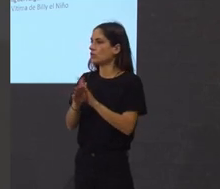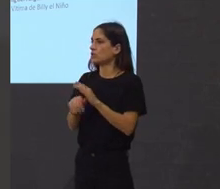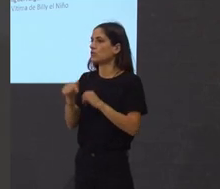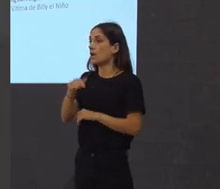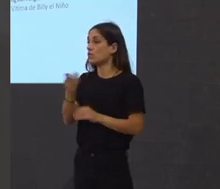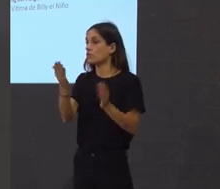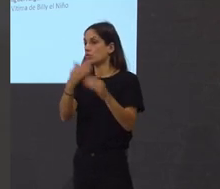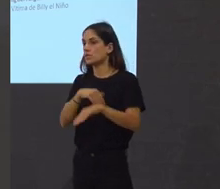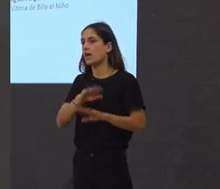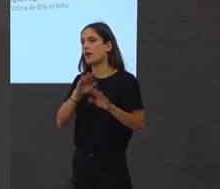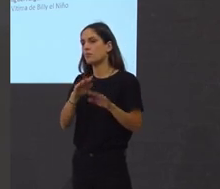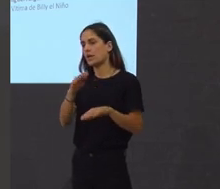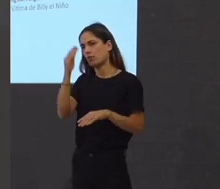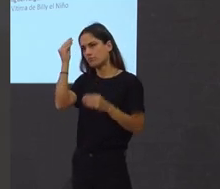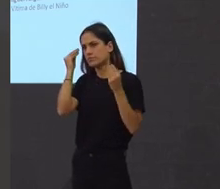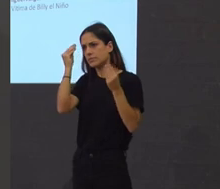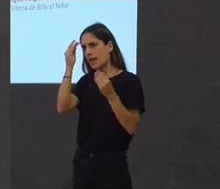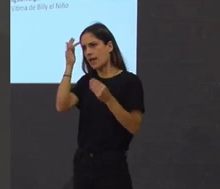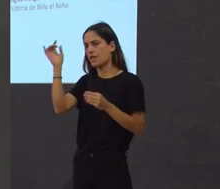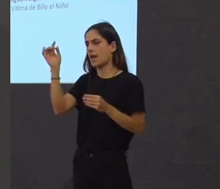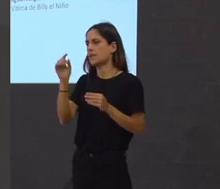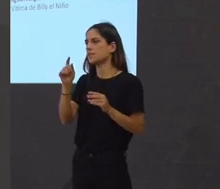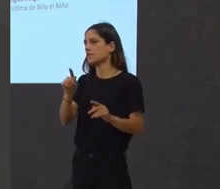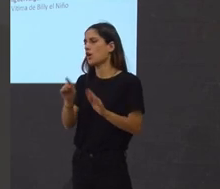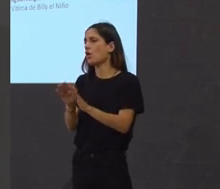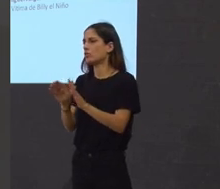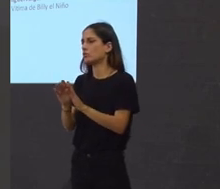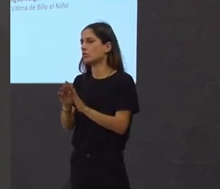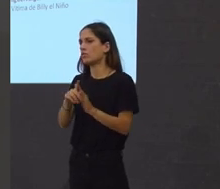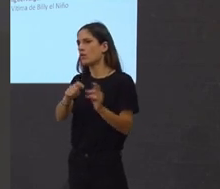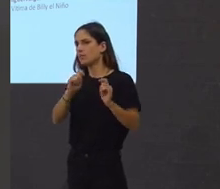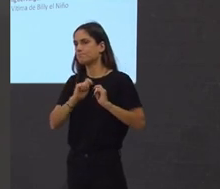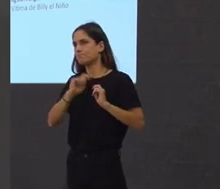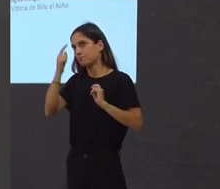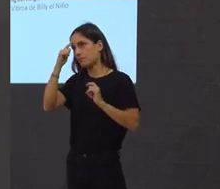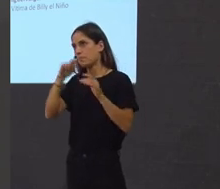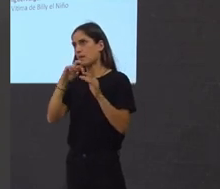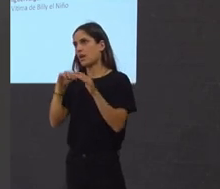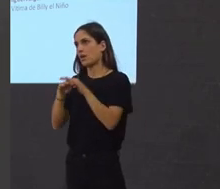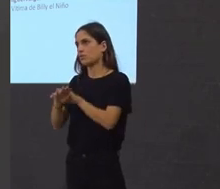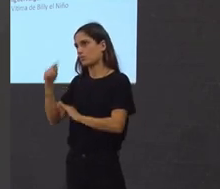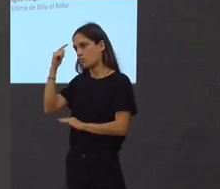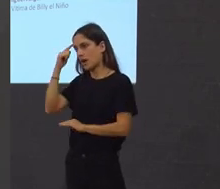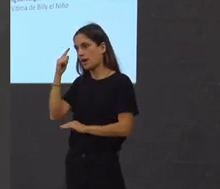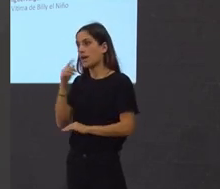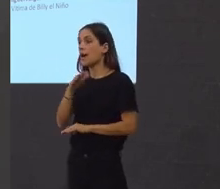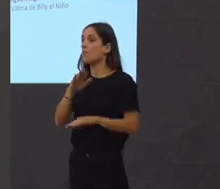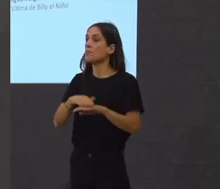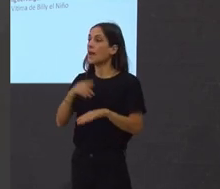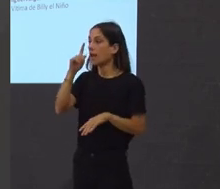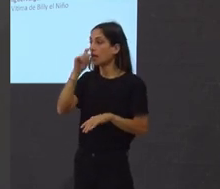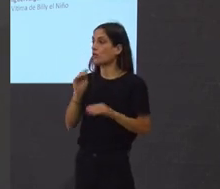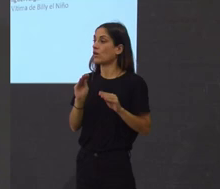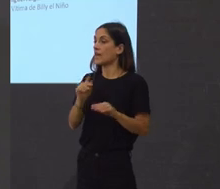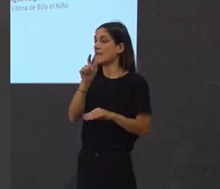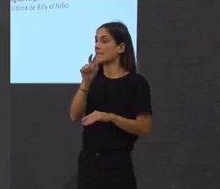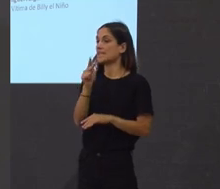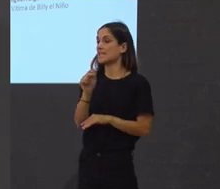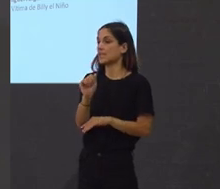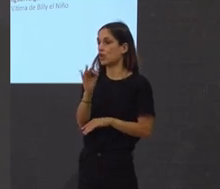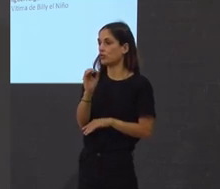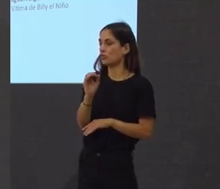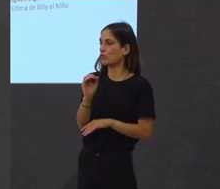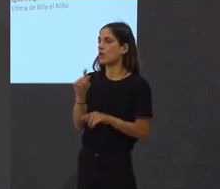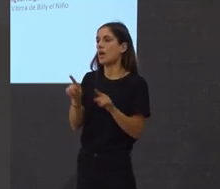óseo ideario y de hecho mucha pegada y nos y para falar de chato y para recordar a chato como hacemos cada no nos parecía que